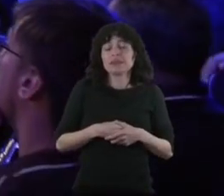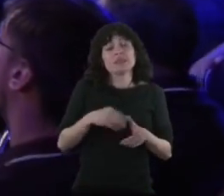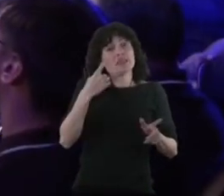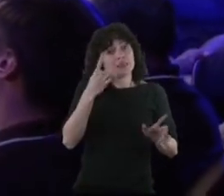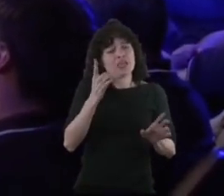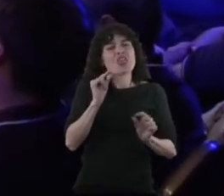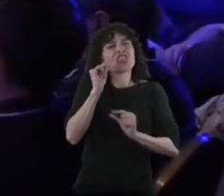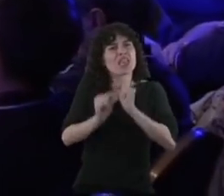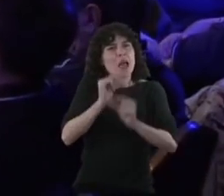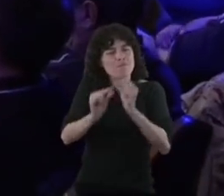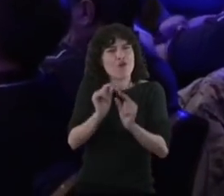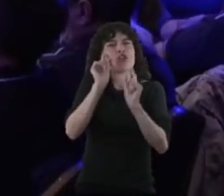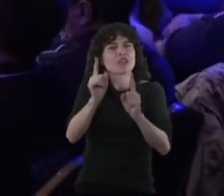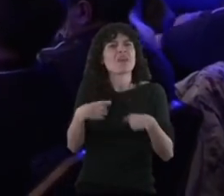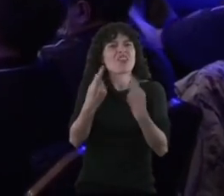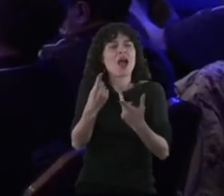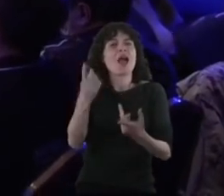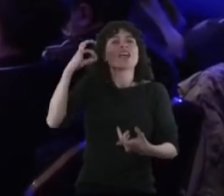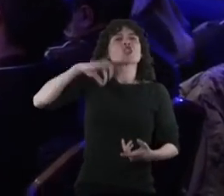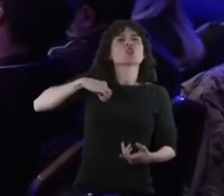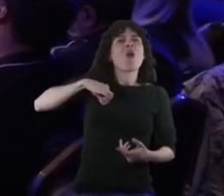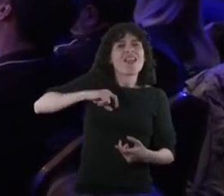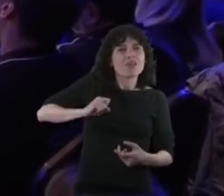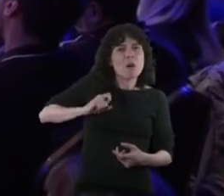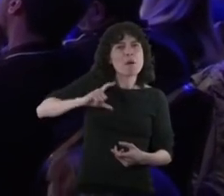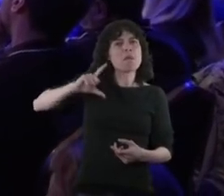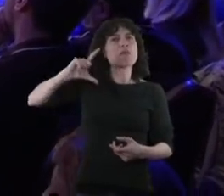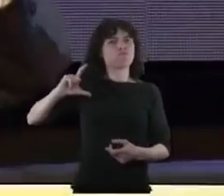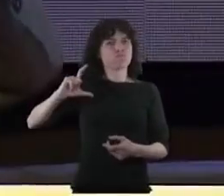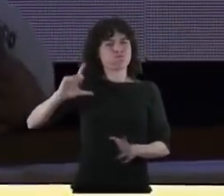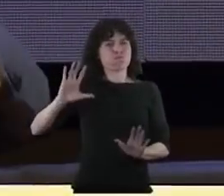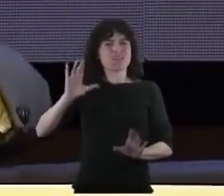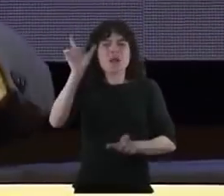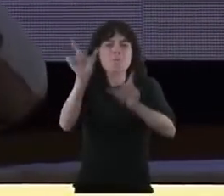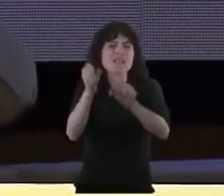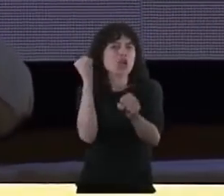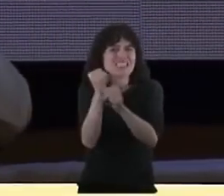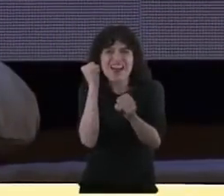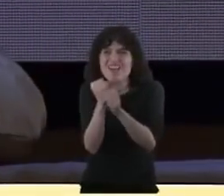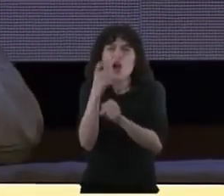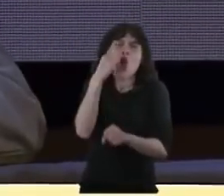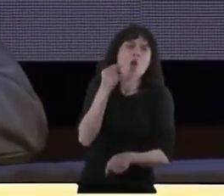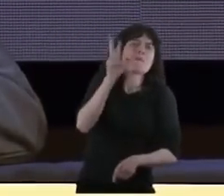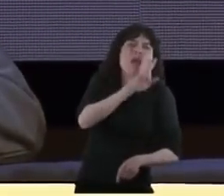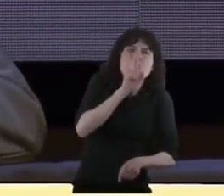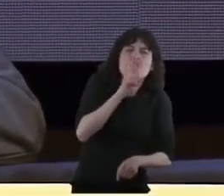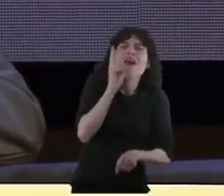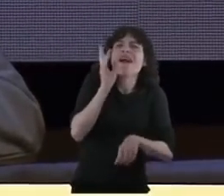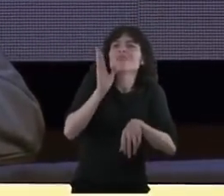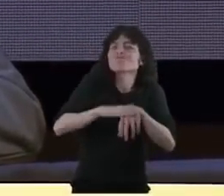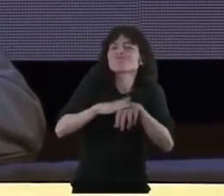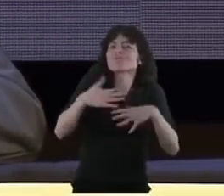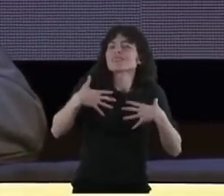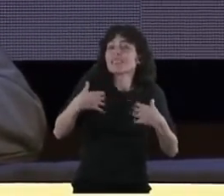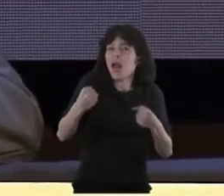mejorar paulatinamente el ingreso de los que prestan salud en la Argentina, de los trabajadores y de las trabajadoras. Reconocerle a